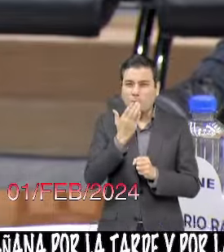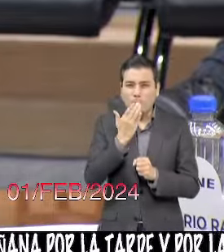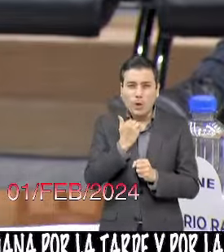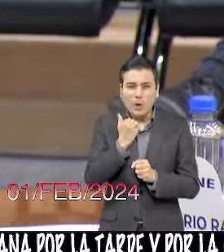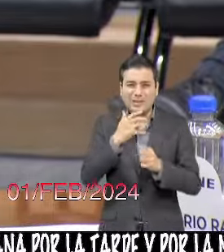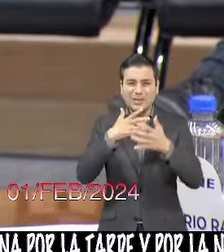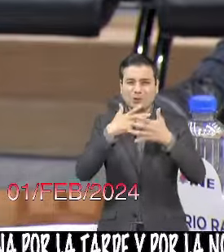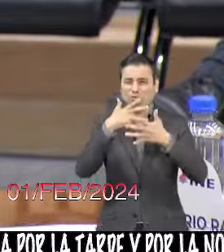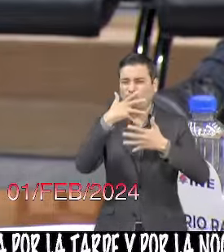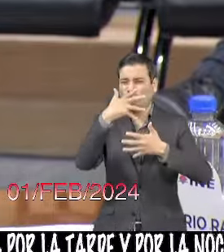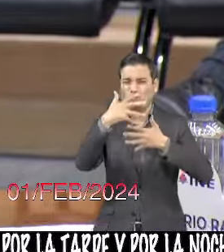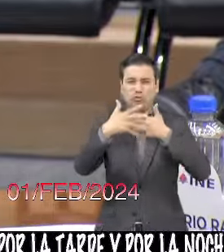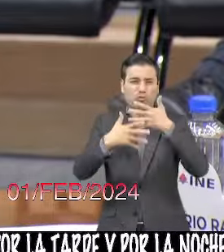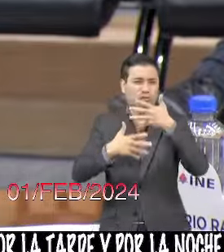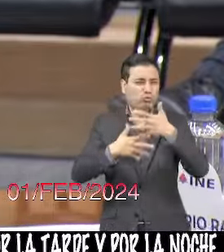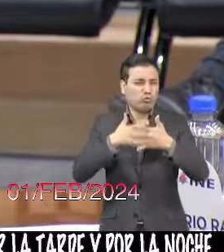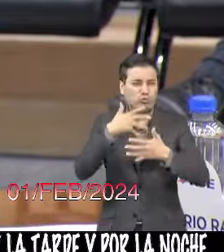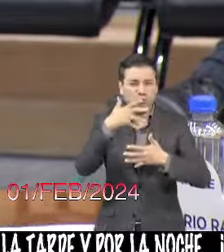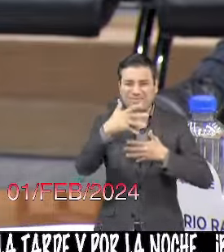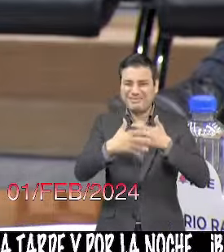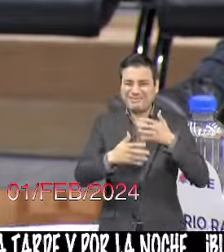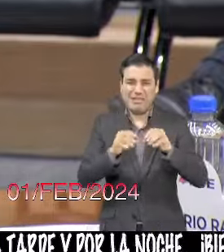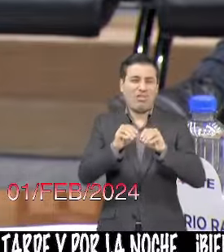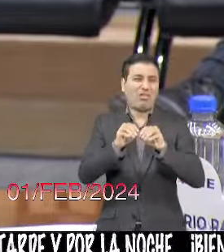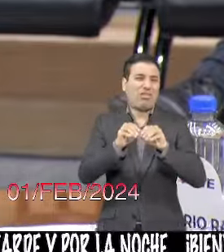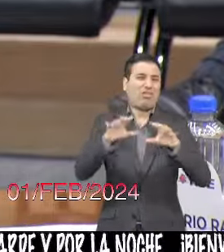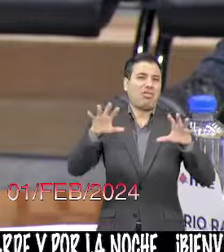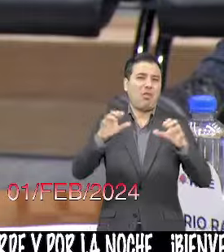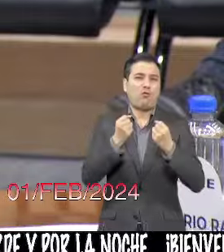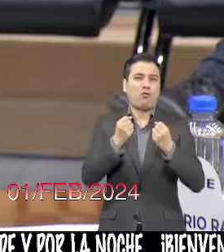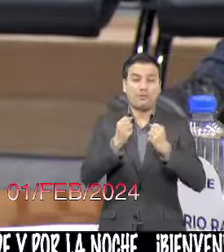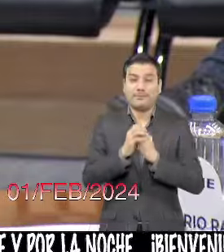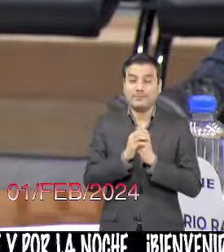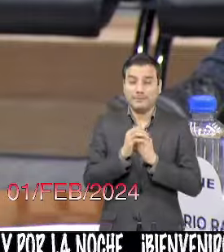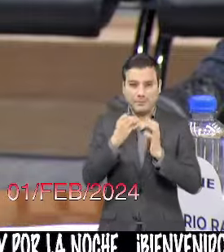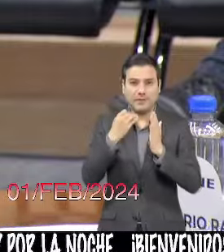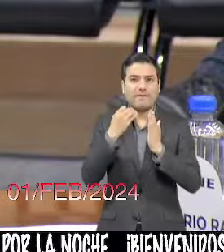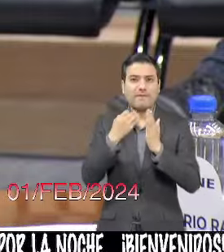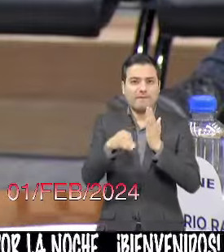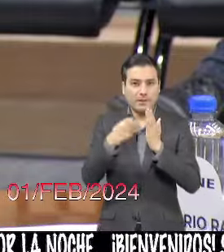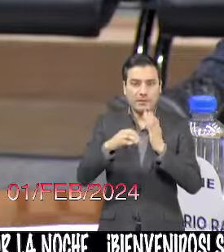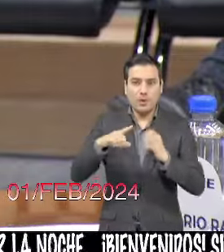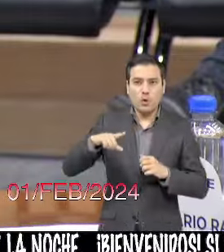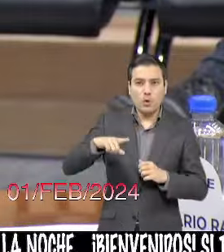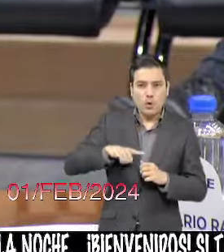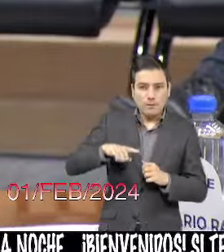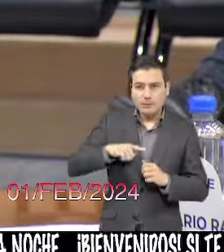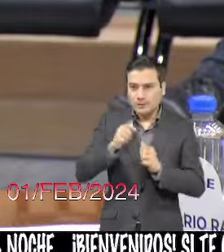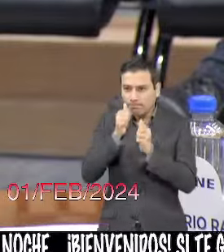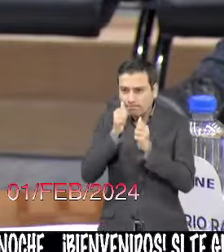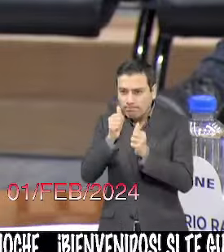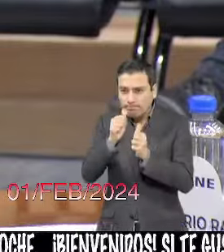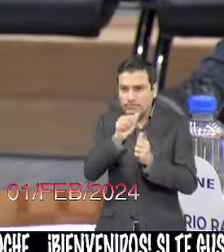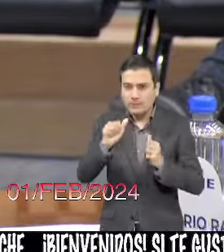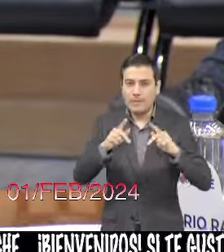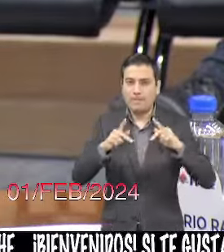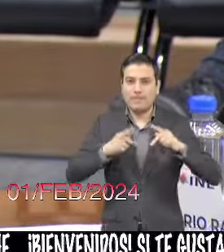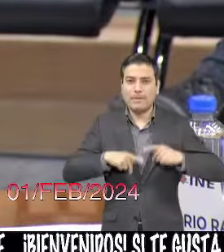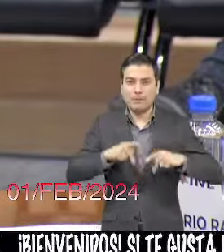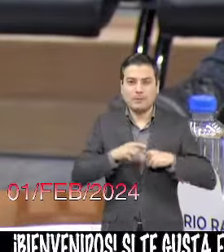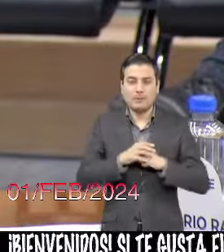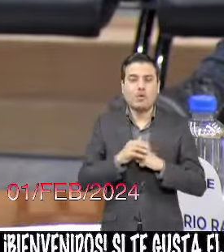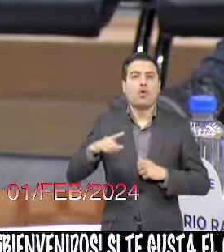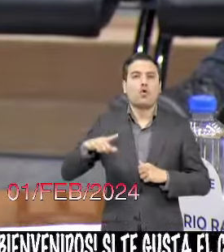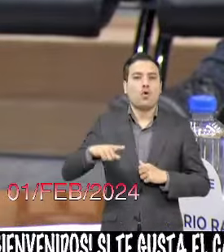país. Es por ello que necesitamos un gobierno que se preocupe por la gente, un gobierno